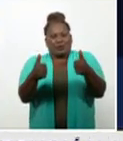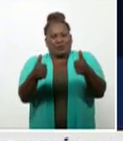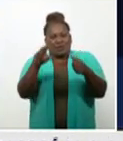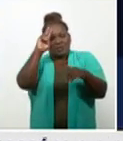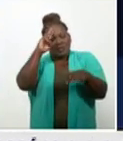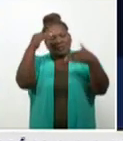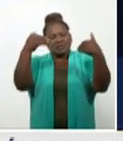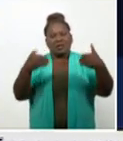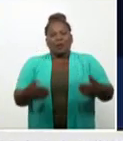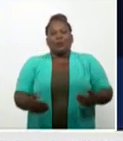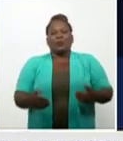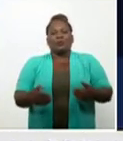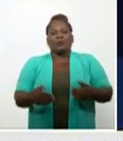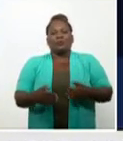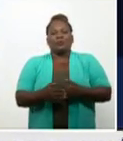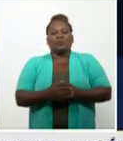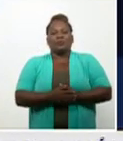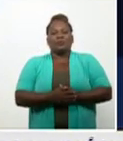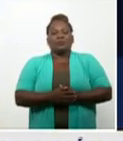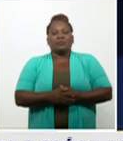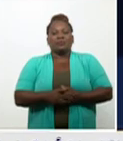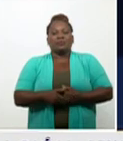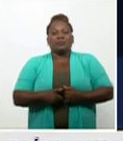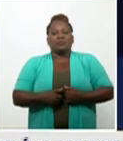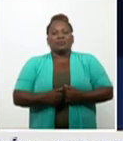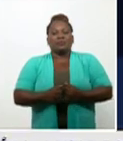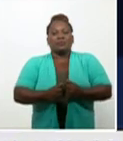en su estado clínico. Y se incorporó